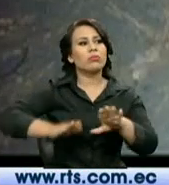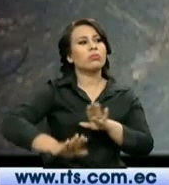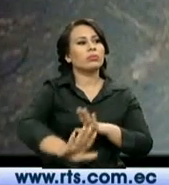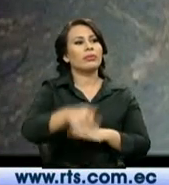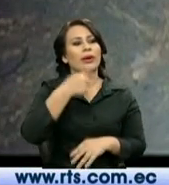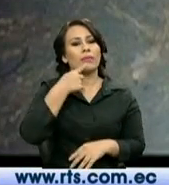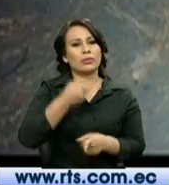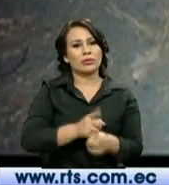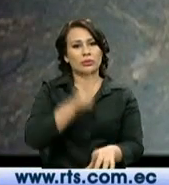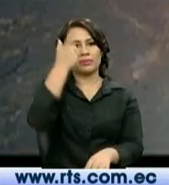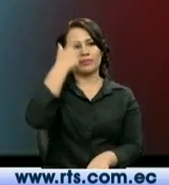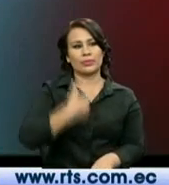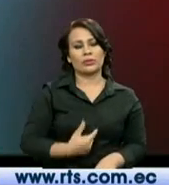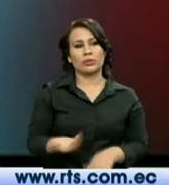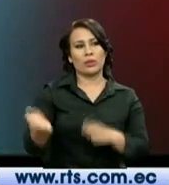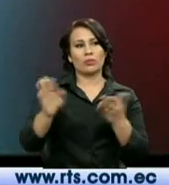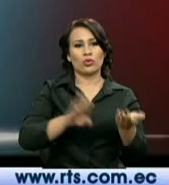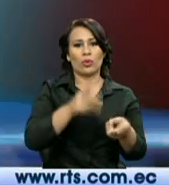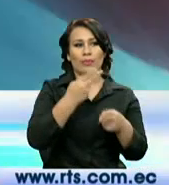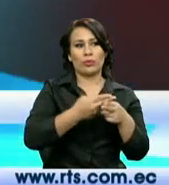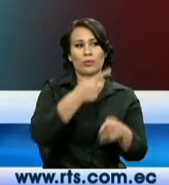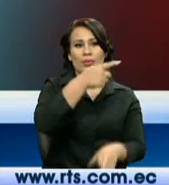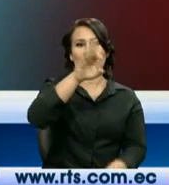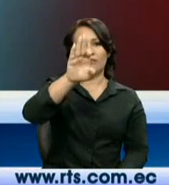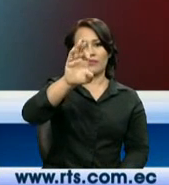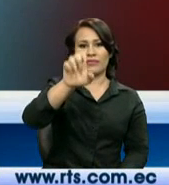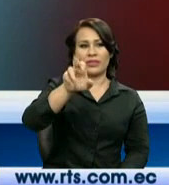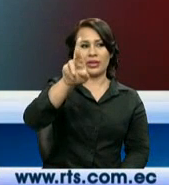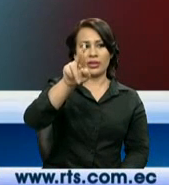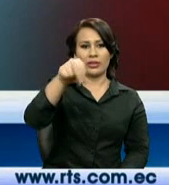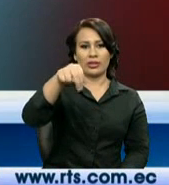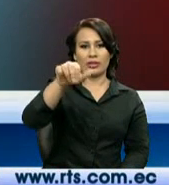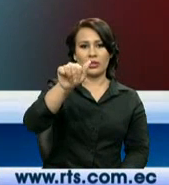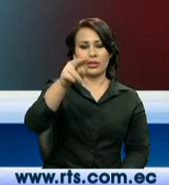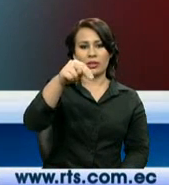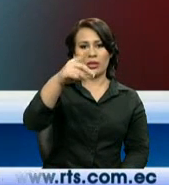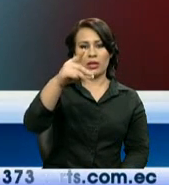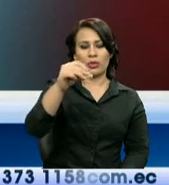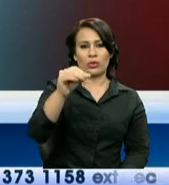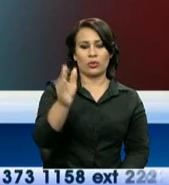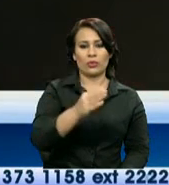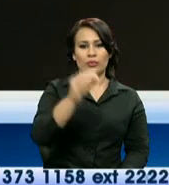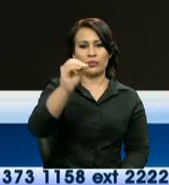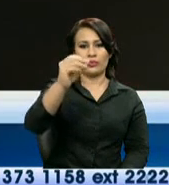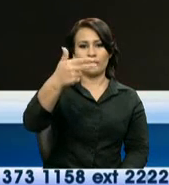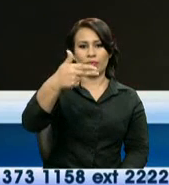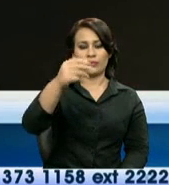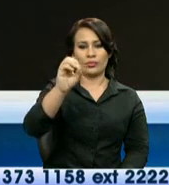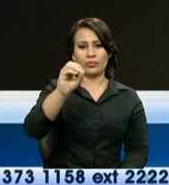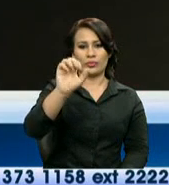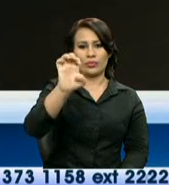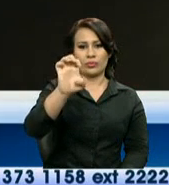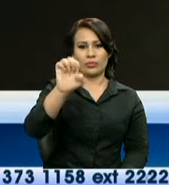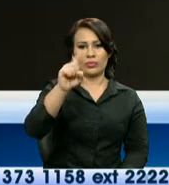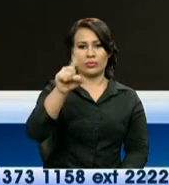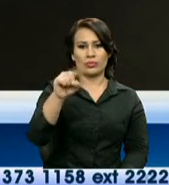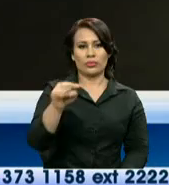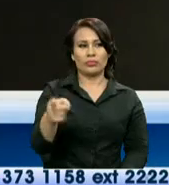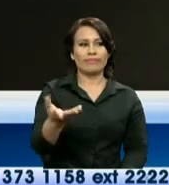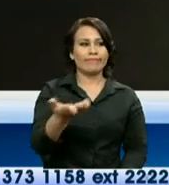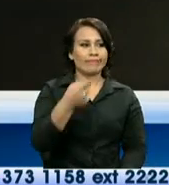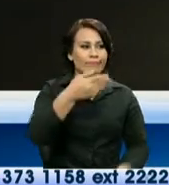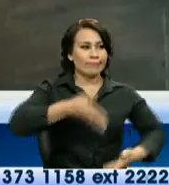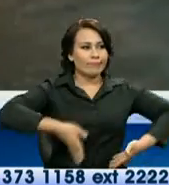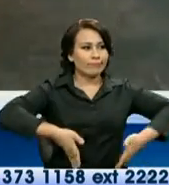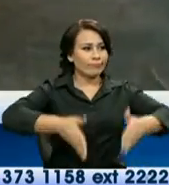ciudadano, identificado como Fernando Eduardo Choez Tomalá, de 25 años aproximadamente, falleciera en la vía que conduce desde